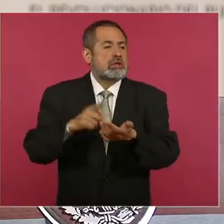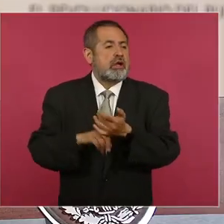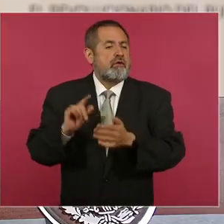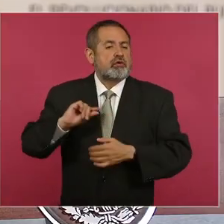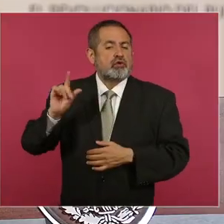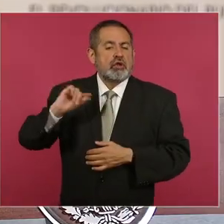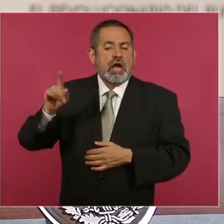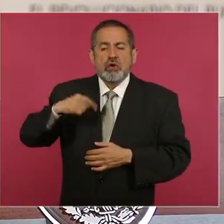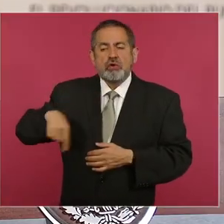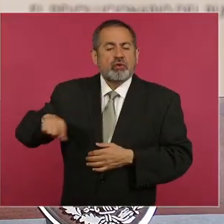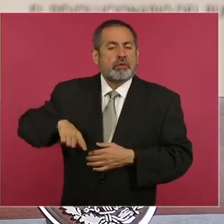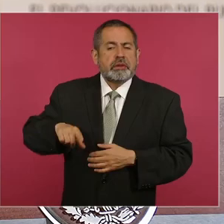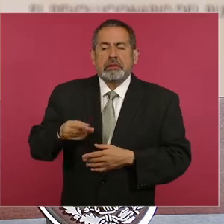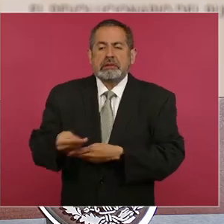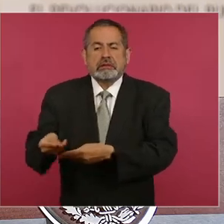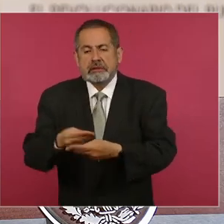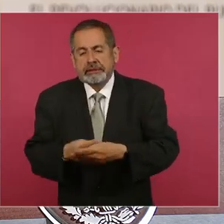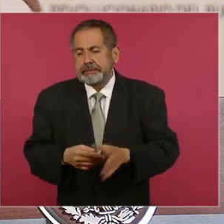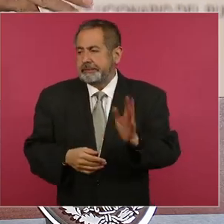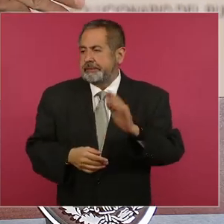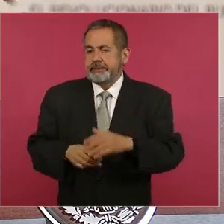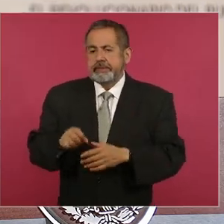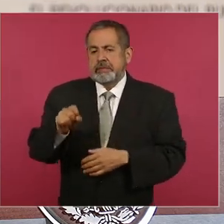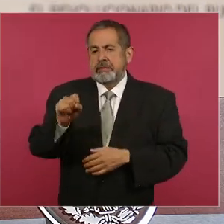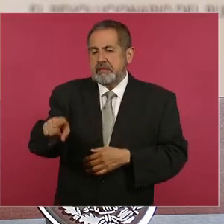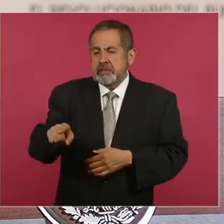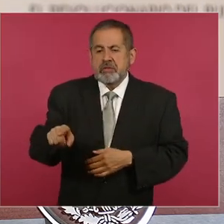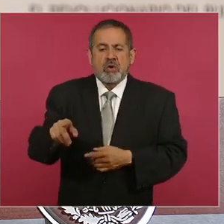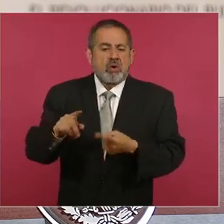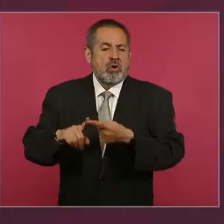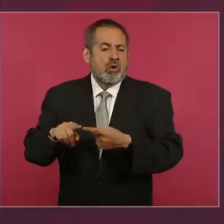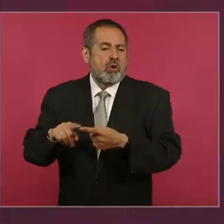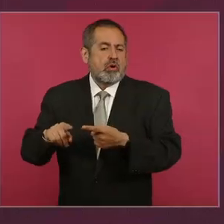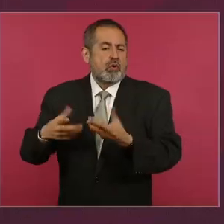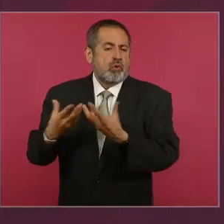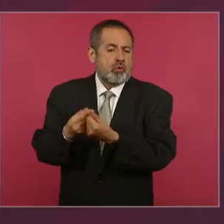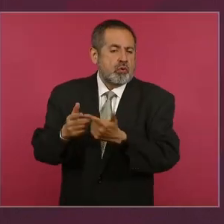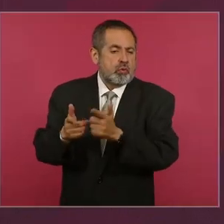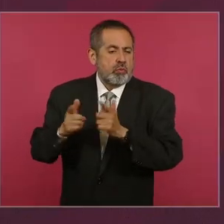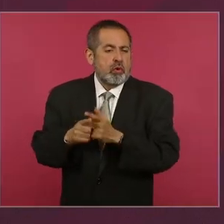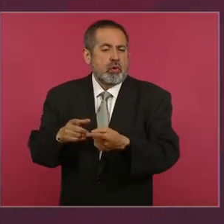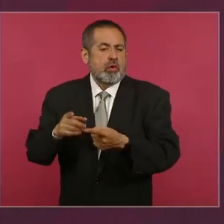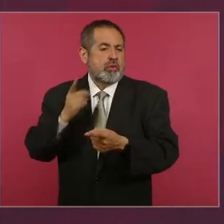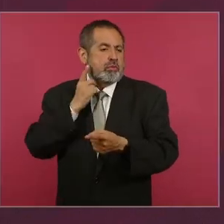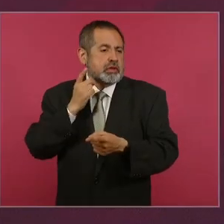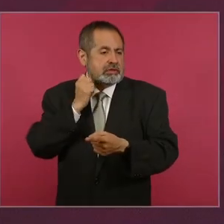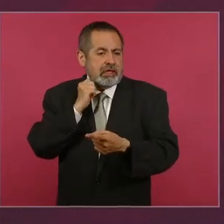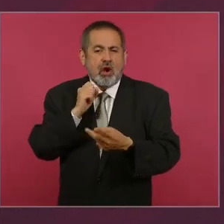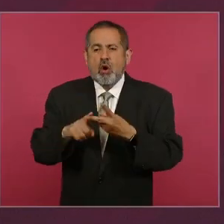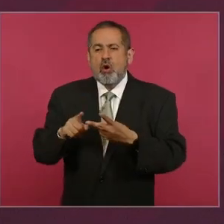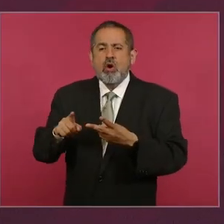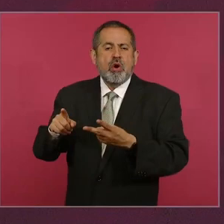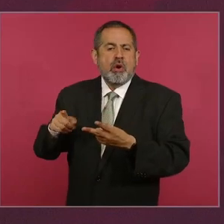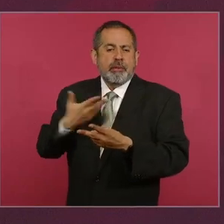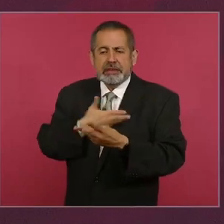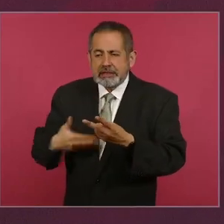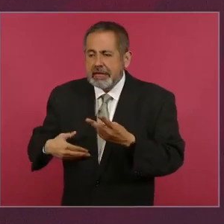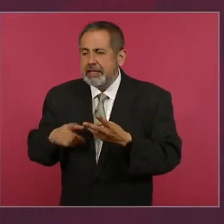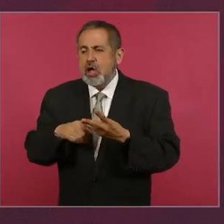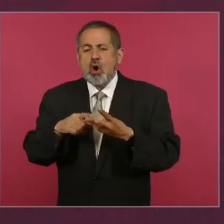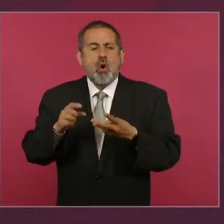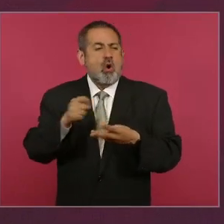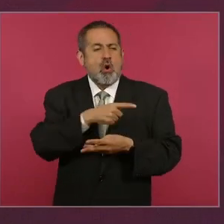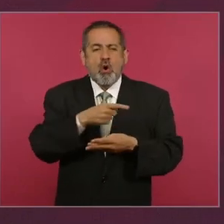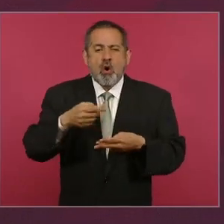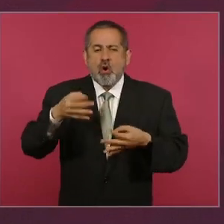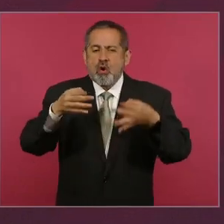funcionarios, ya sea del Poder Judicial, del Poder Legislativo o del Ejecutivo. El presupuesto no le